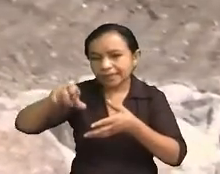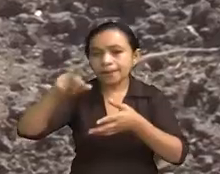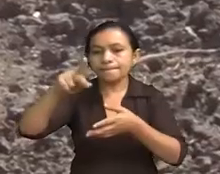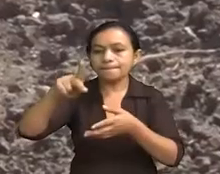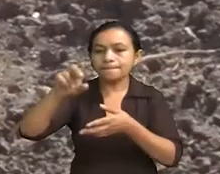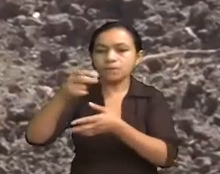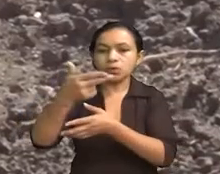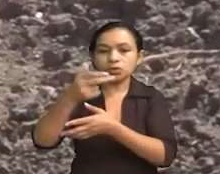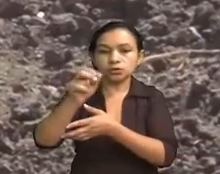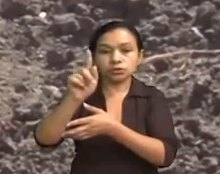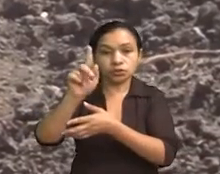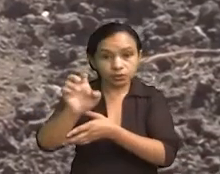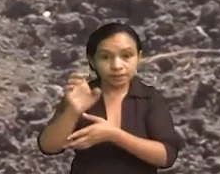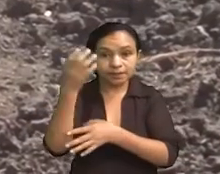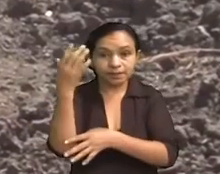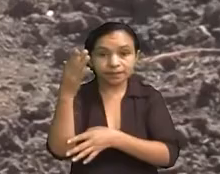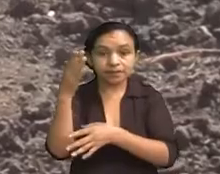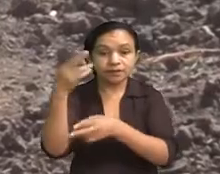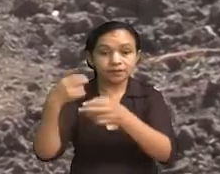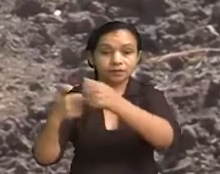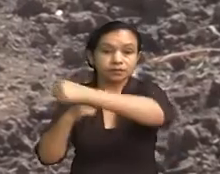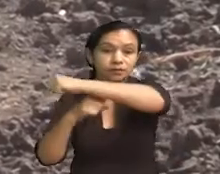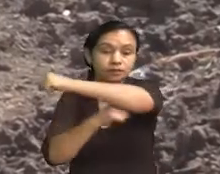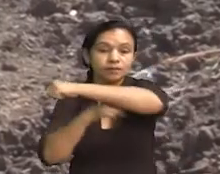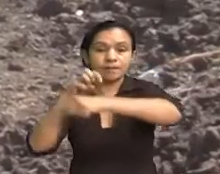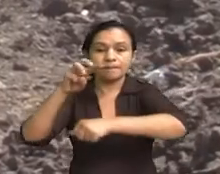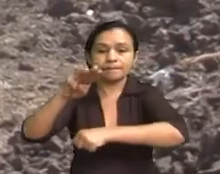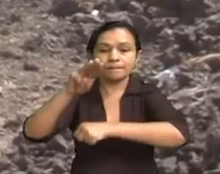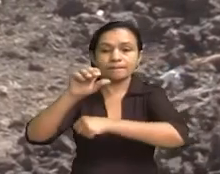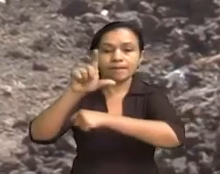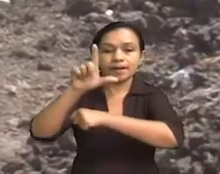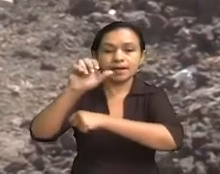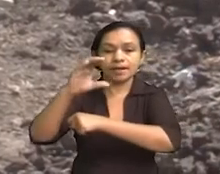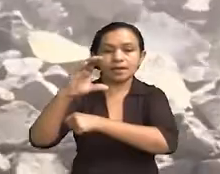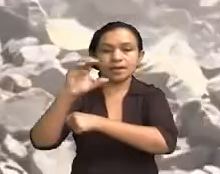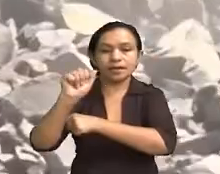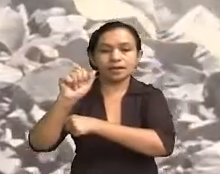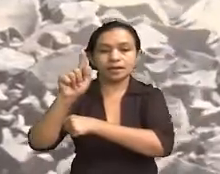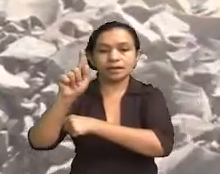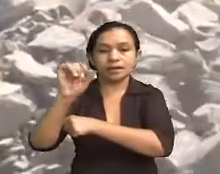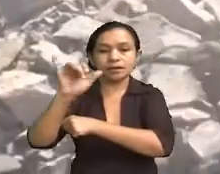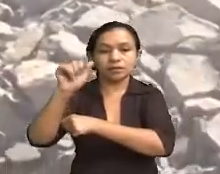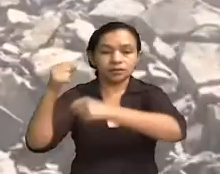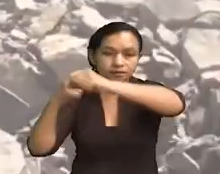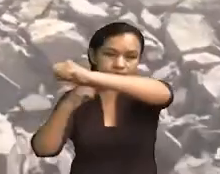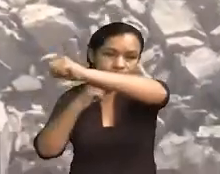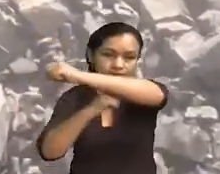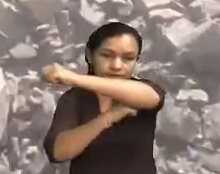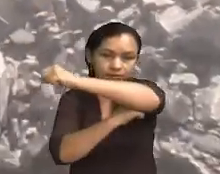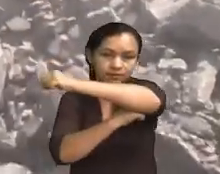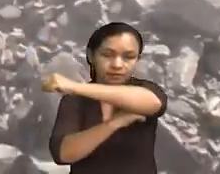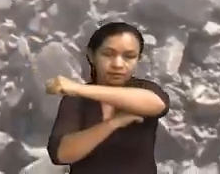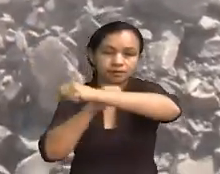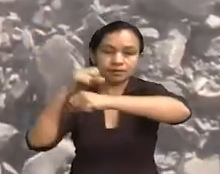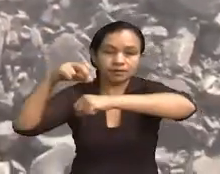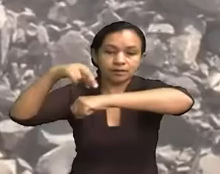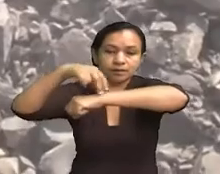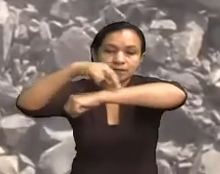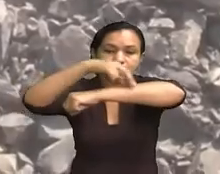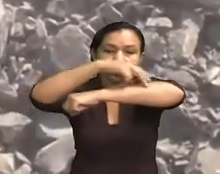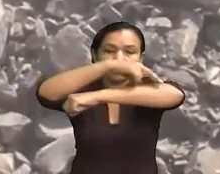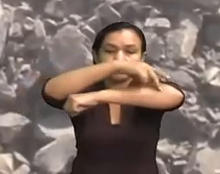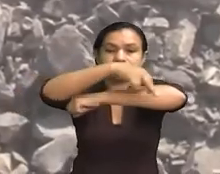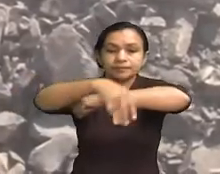Pochote. Vos mencionabas uno hace rato, el Malacatoya, sí, claro, que ya se terminó. El puente peatonal y